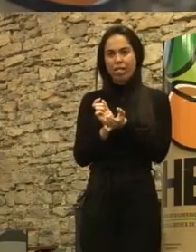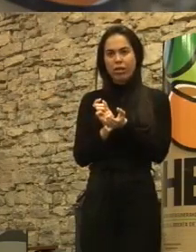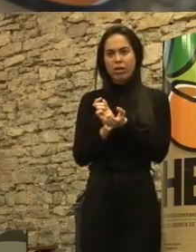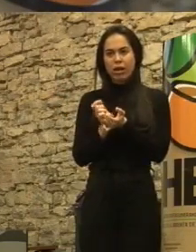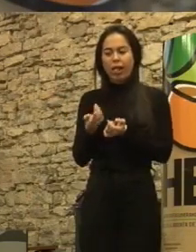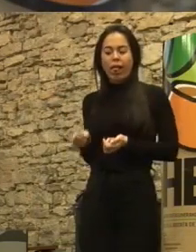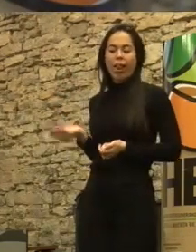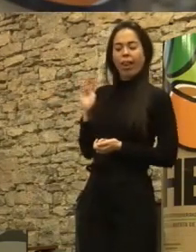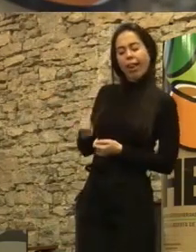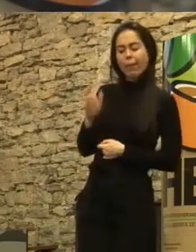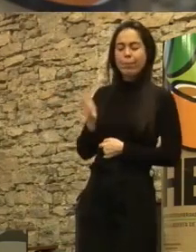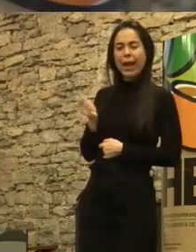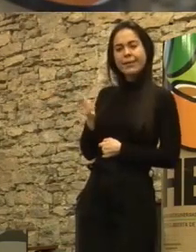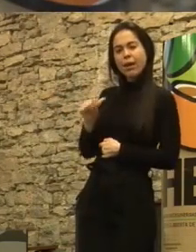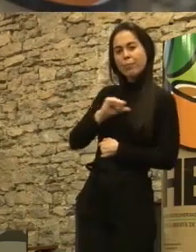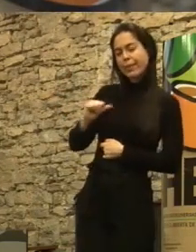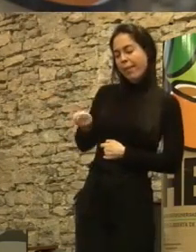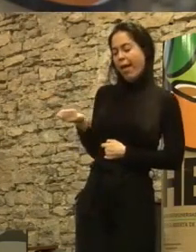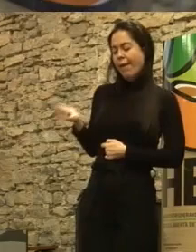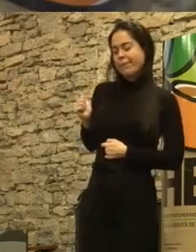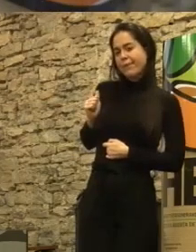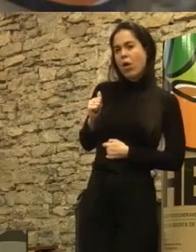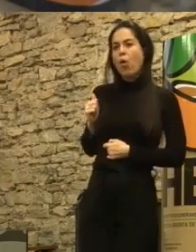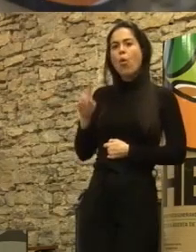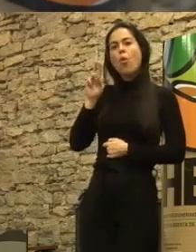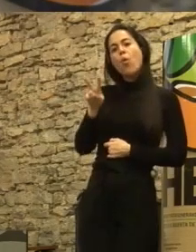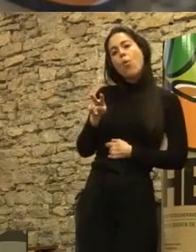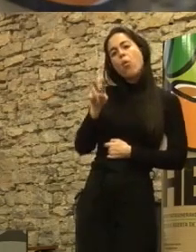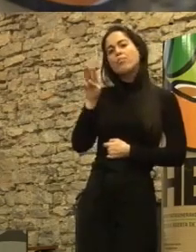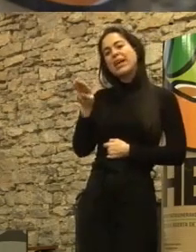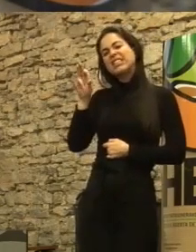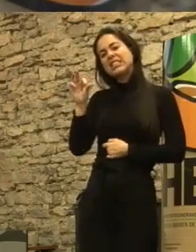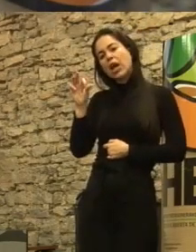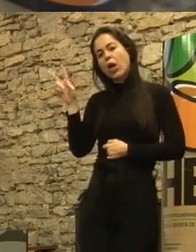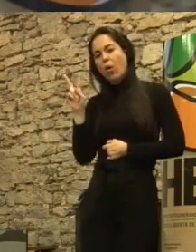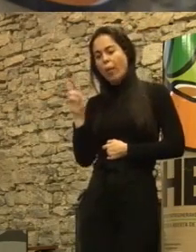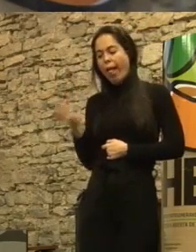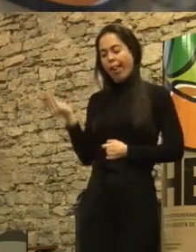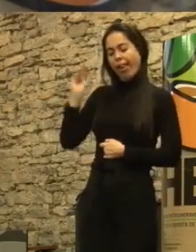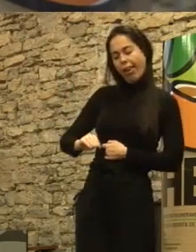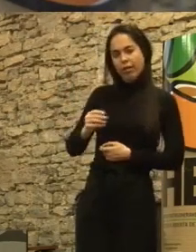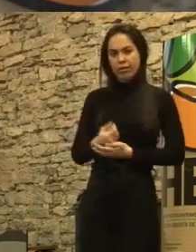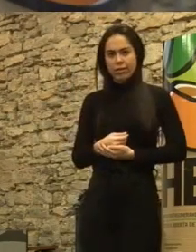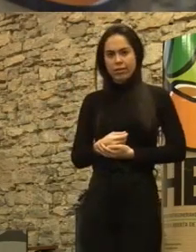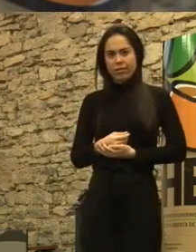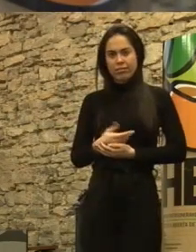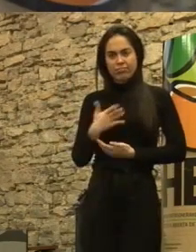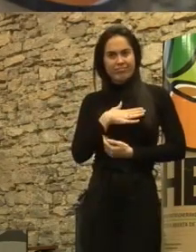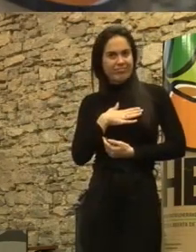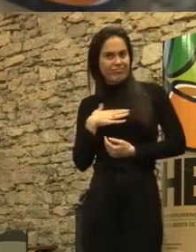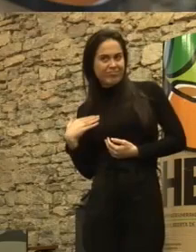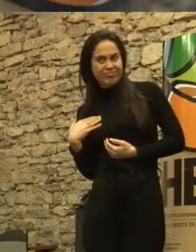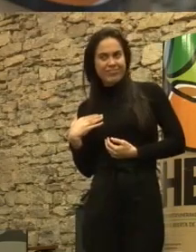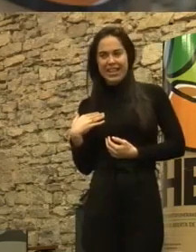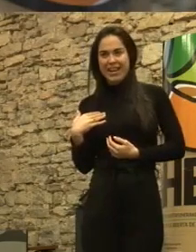las pensiones privadas, fondos de pensiones o EPSVs en el País Vasco, y, por lo tanto, se quiere desvalorizar lo que es la